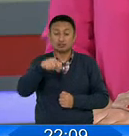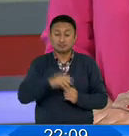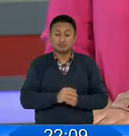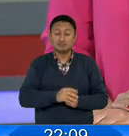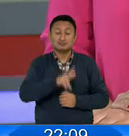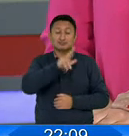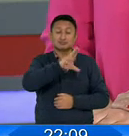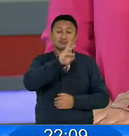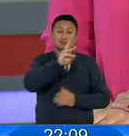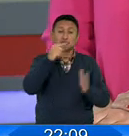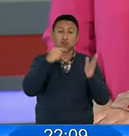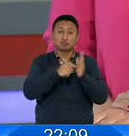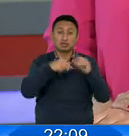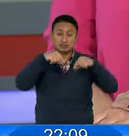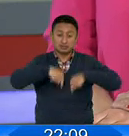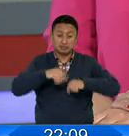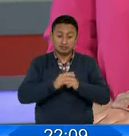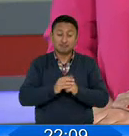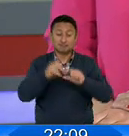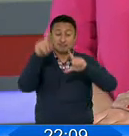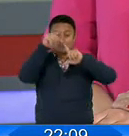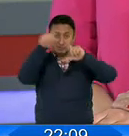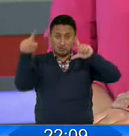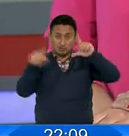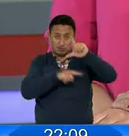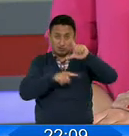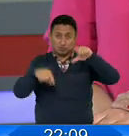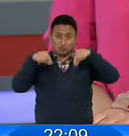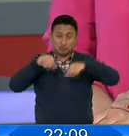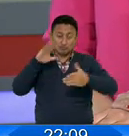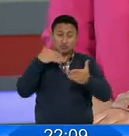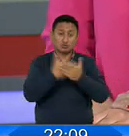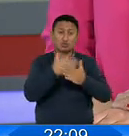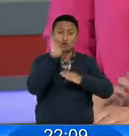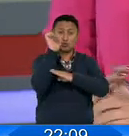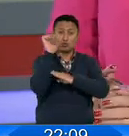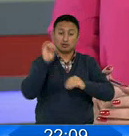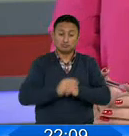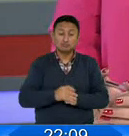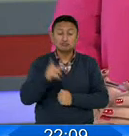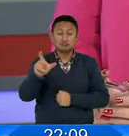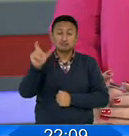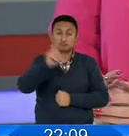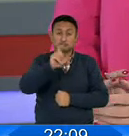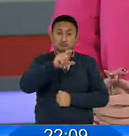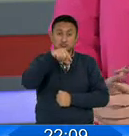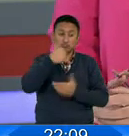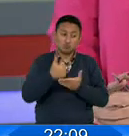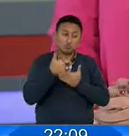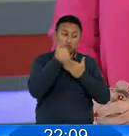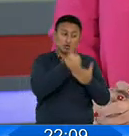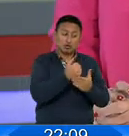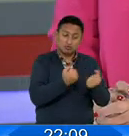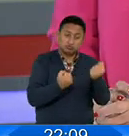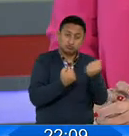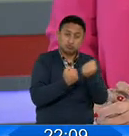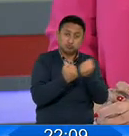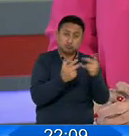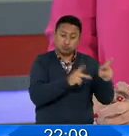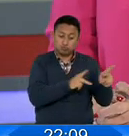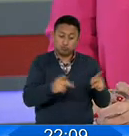36.000 dosis de vacunas de AstraZeneca hasta Ecuador. El medicamento contribuirá a fortalecer el plan